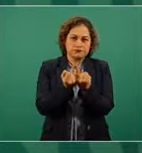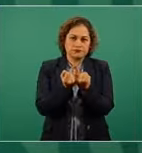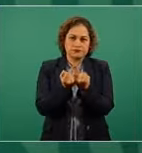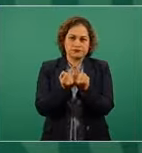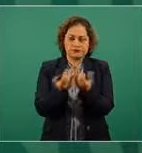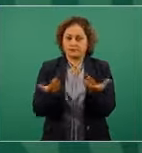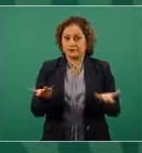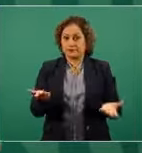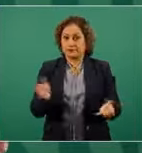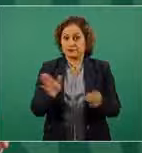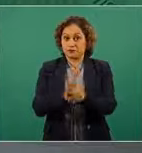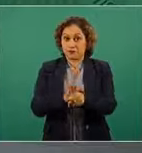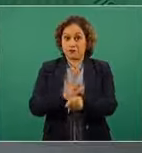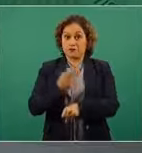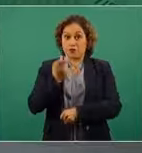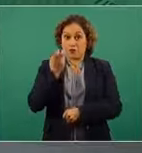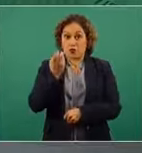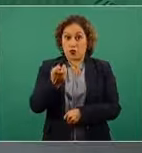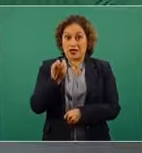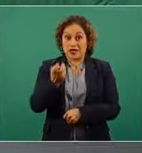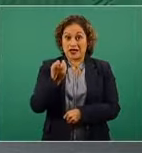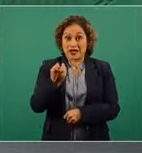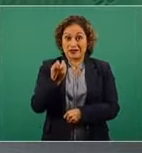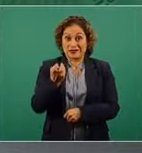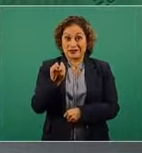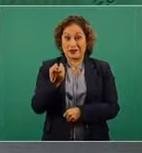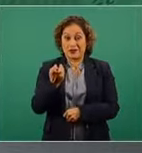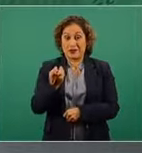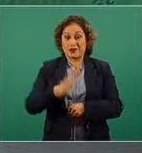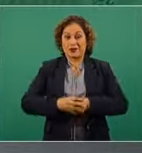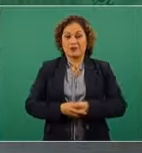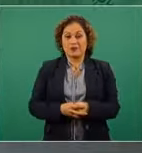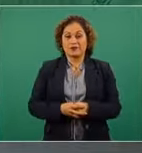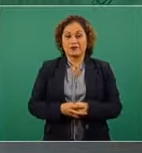toda una campaña en contra.